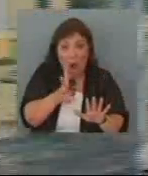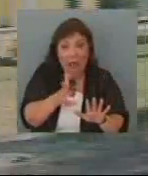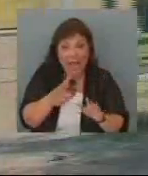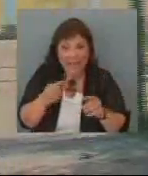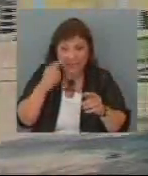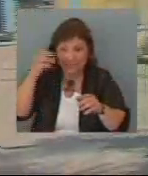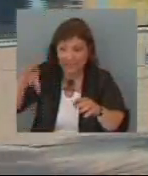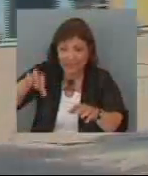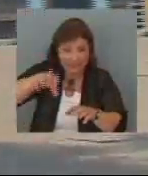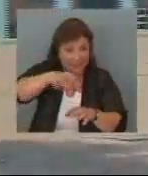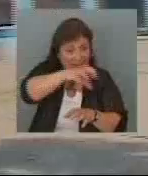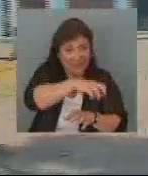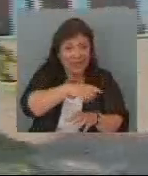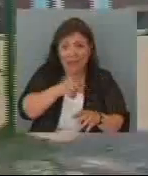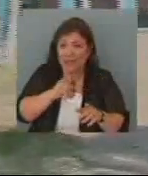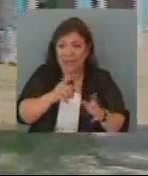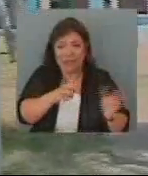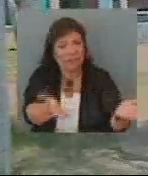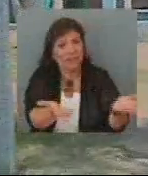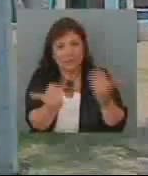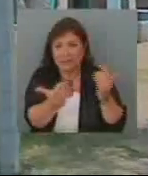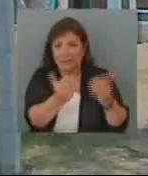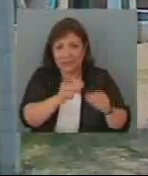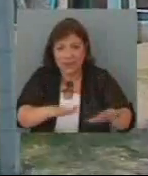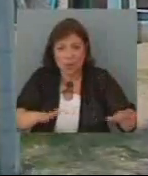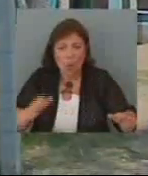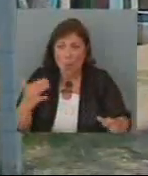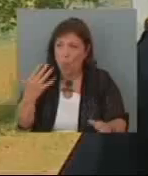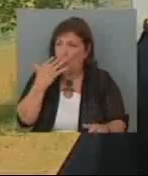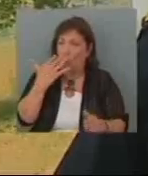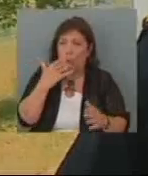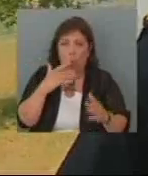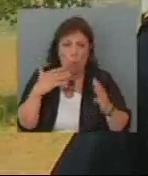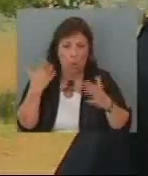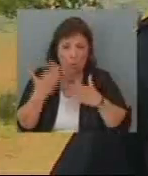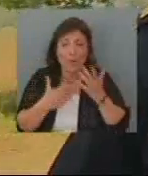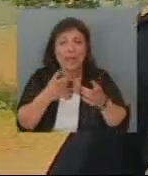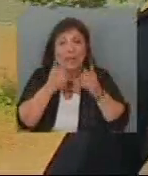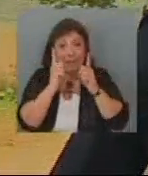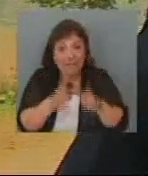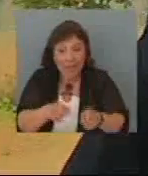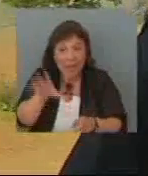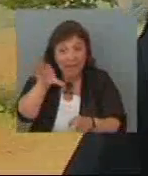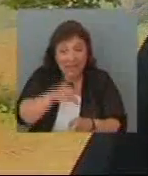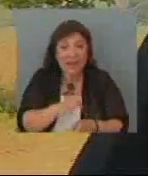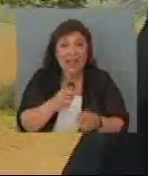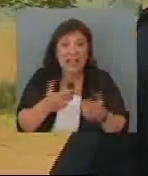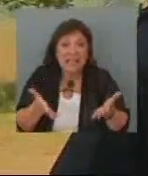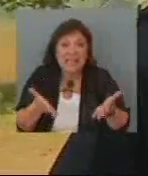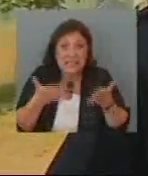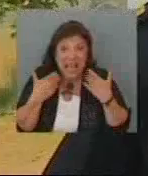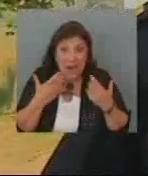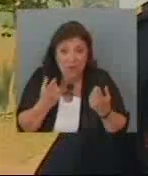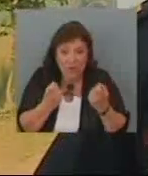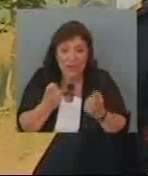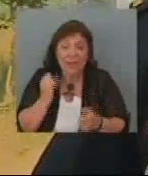colonia Berro, debió ser desalojado por el humo. Lo que incidió también, más allá de las temperaturas altas, es el viento, ¿no? El